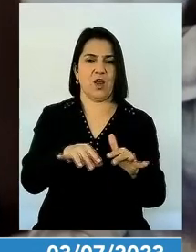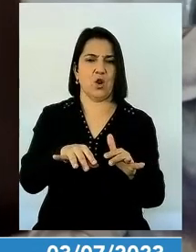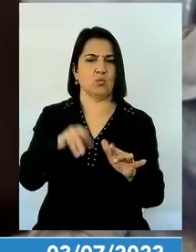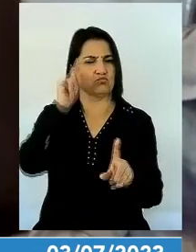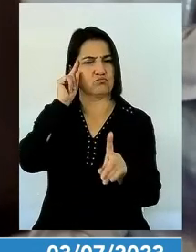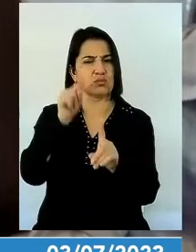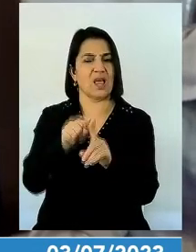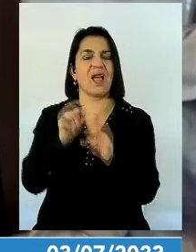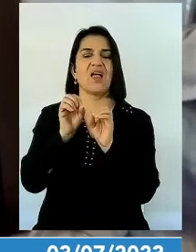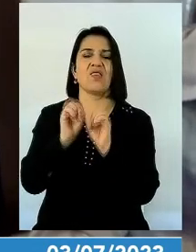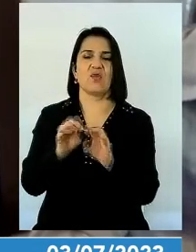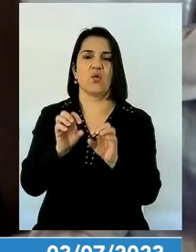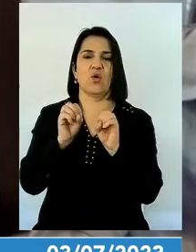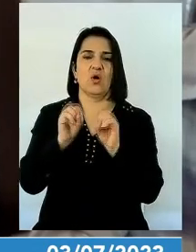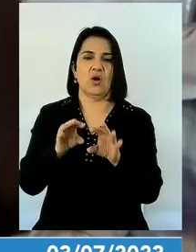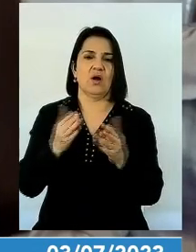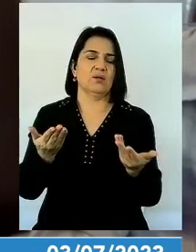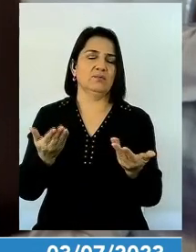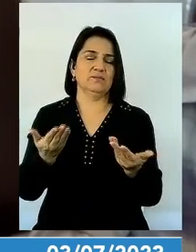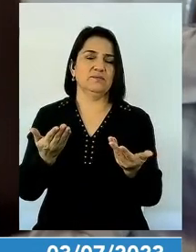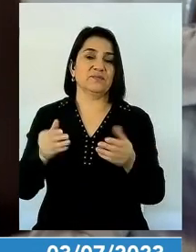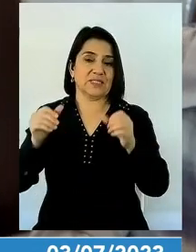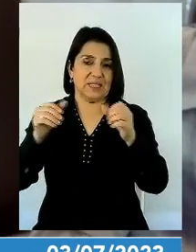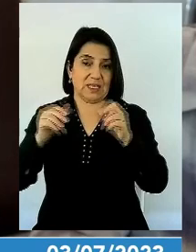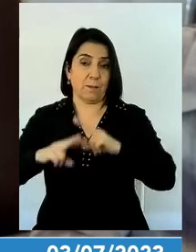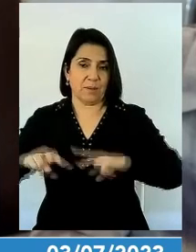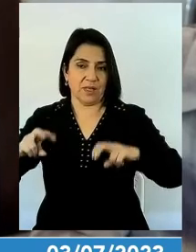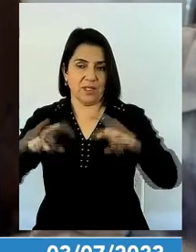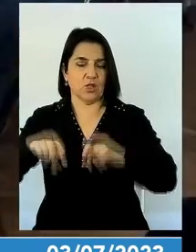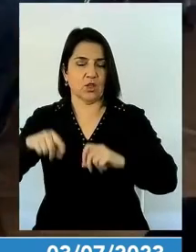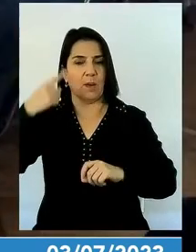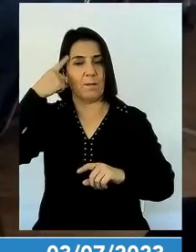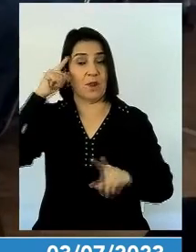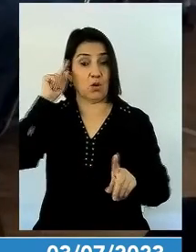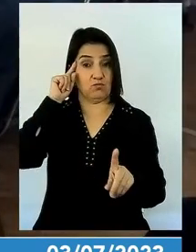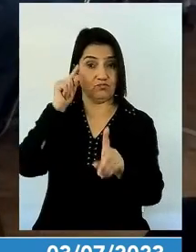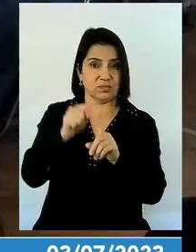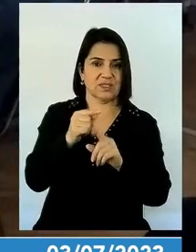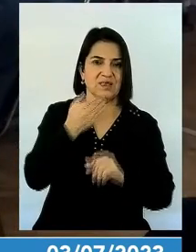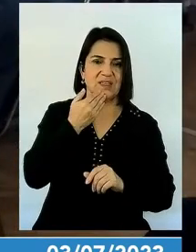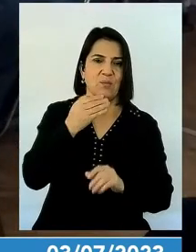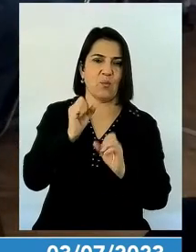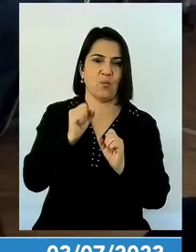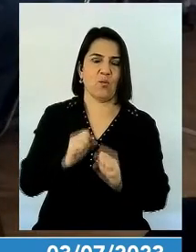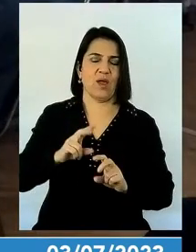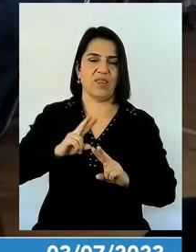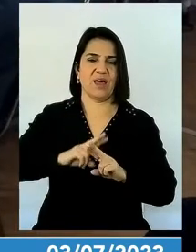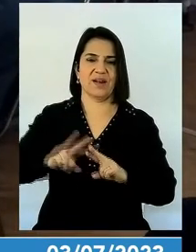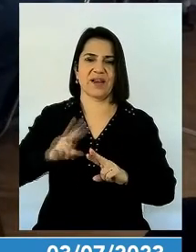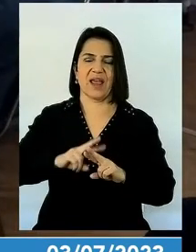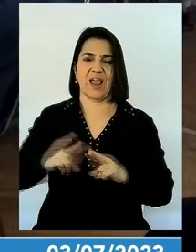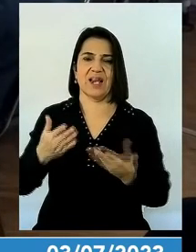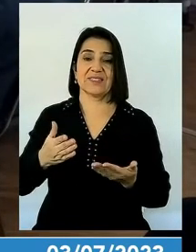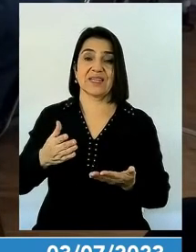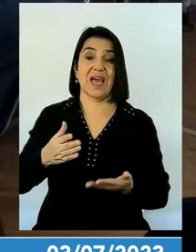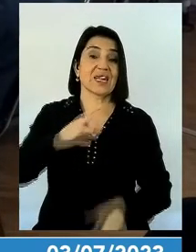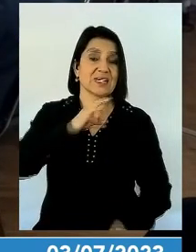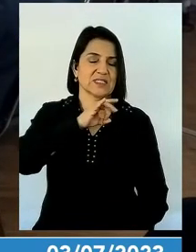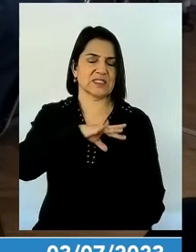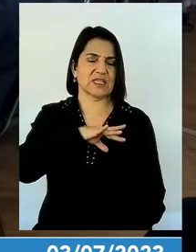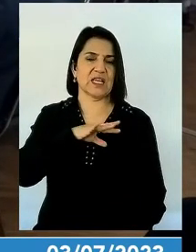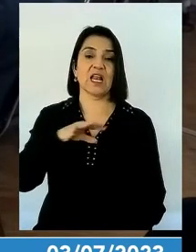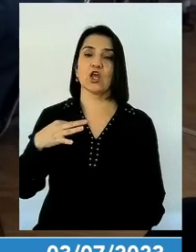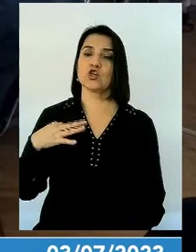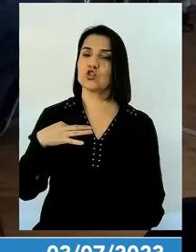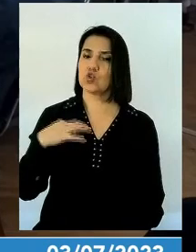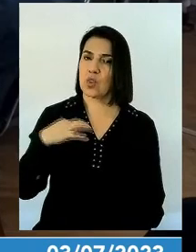la formación, por ejemplo, de investigadores, pero la idea es que esto también se pueda realizar a nivel país, de que los ciudadanos, por ejemplo,